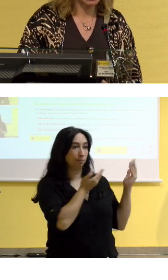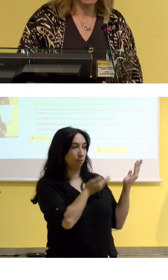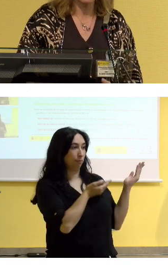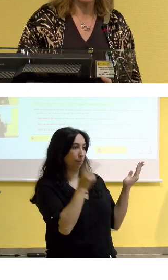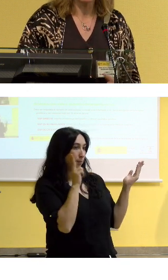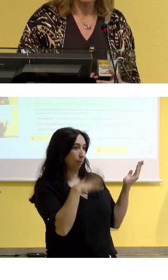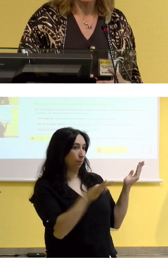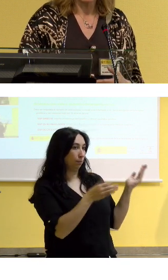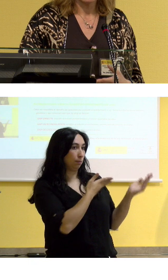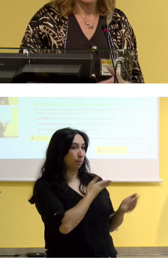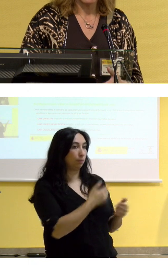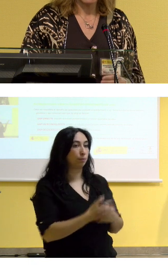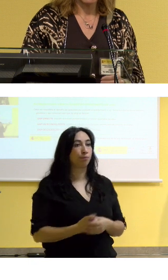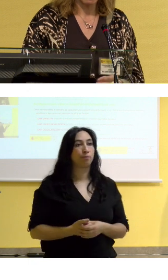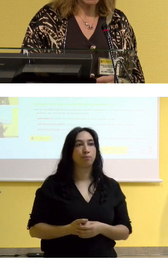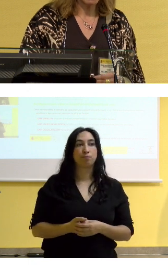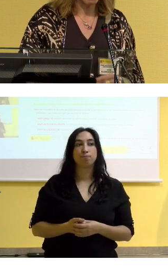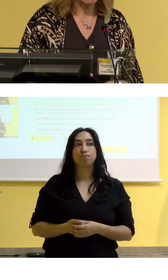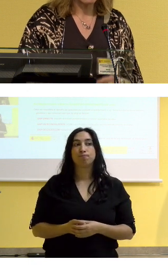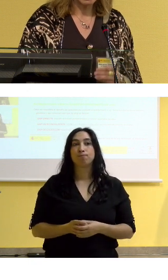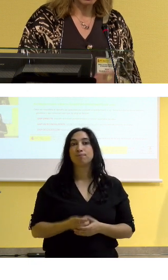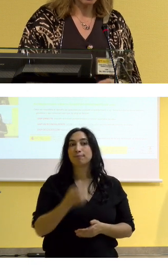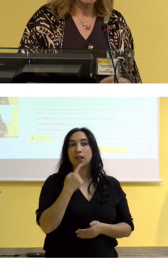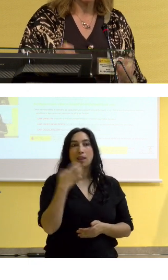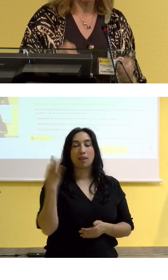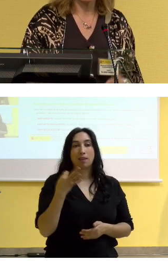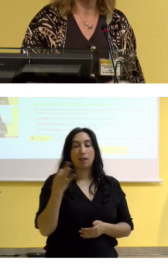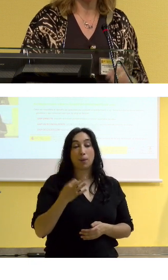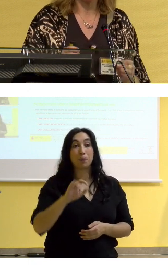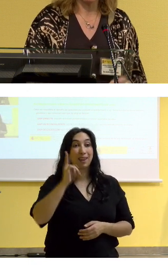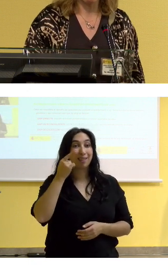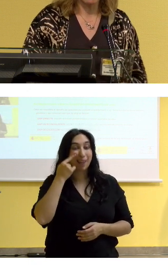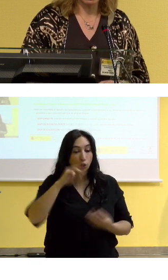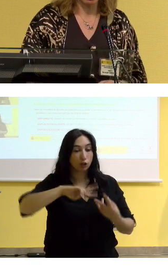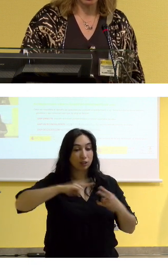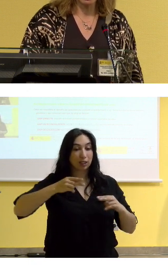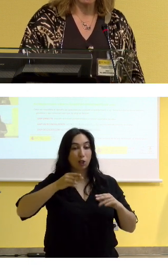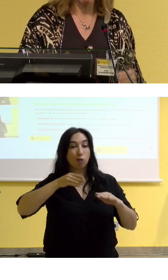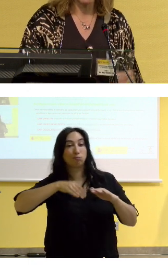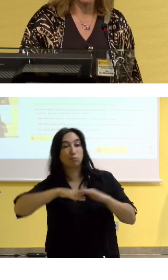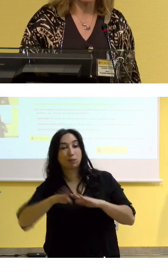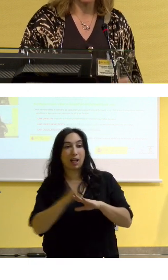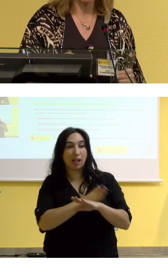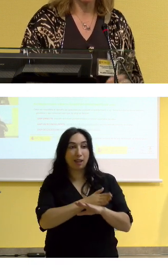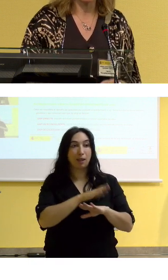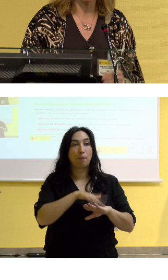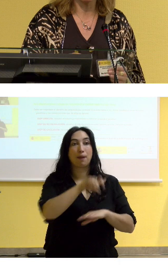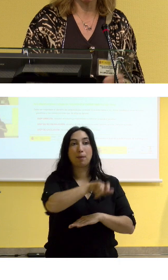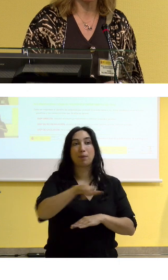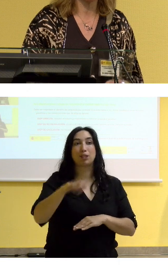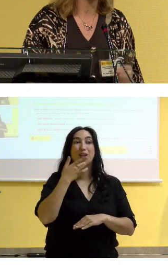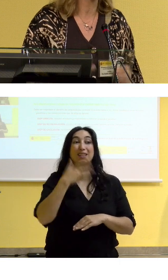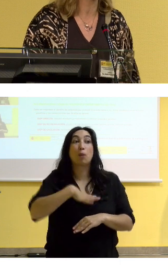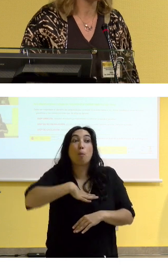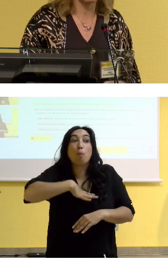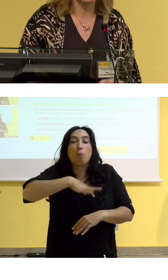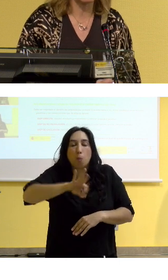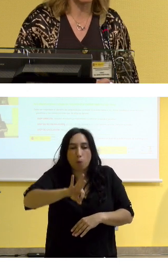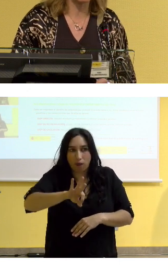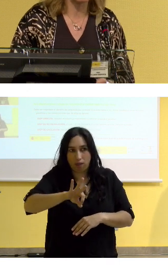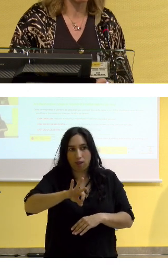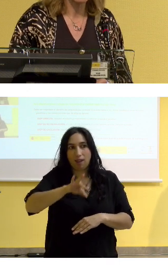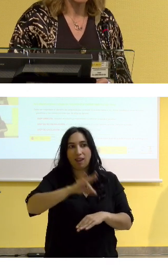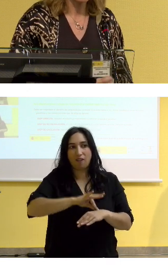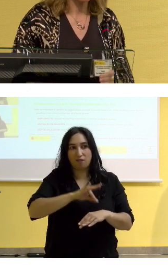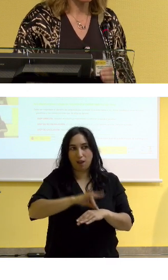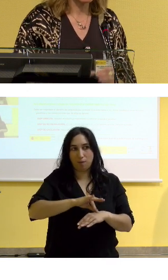os presento, que literalmente pone diagnóstico genético preimplantacional en pacientes con riesgo de padecer la enfermedad de